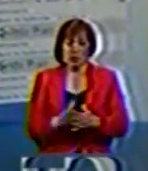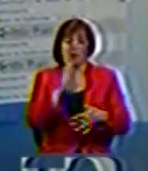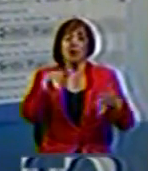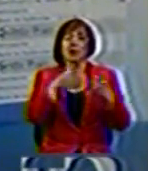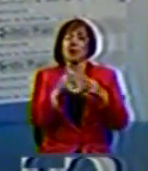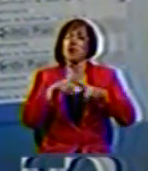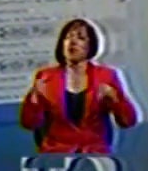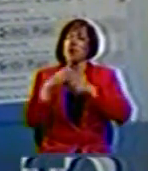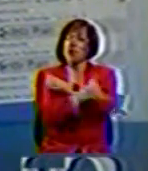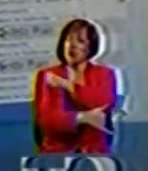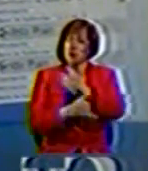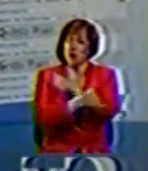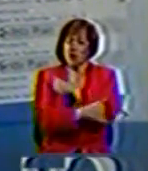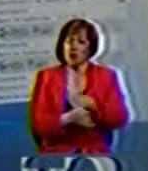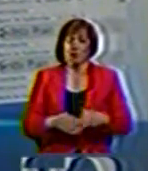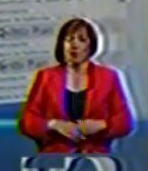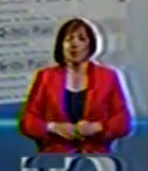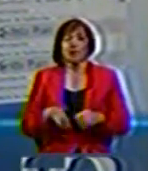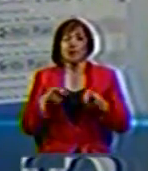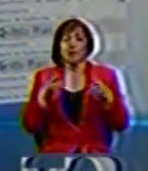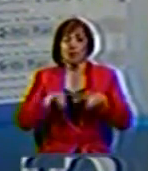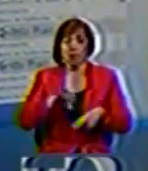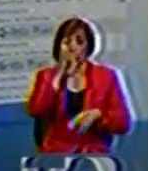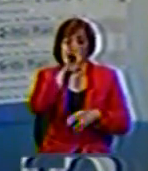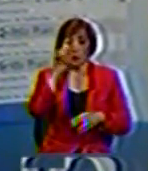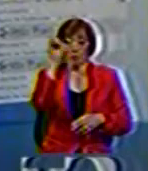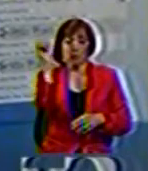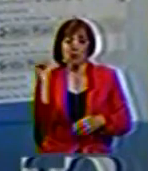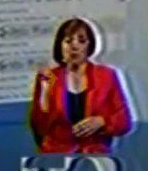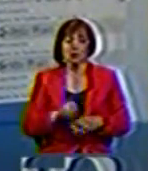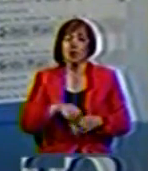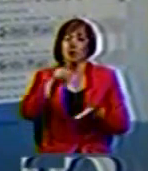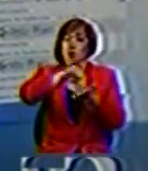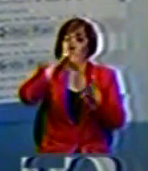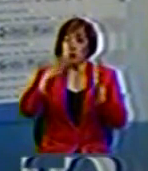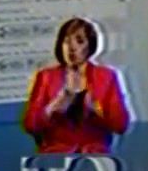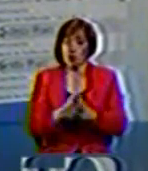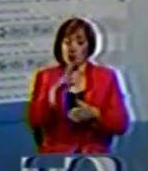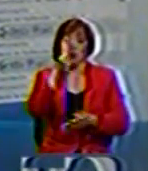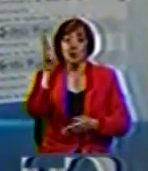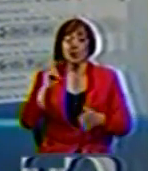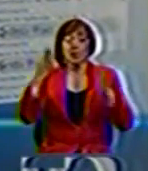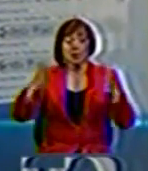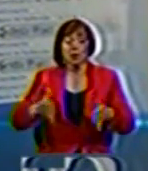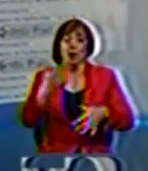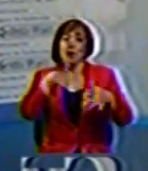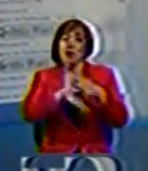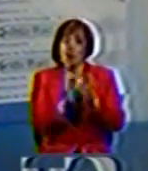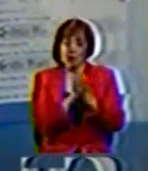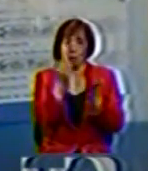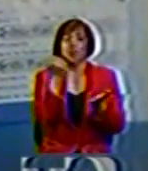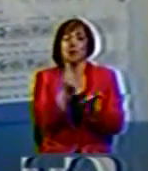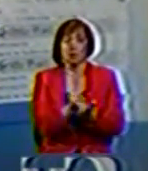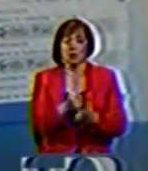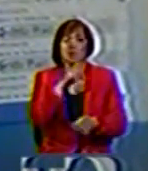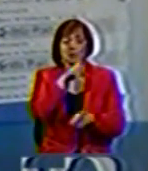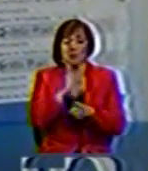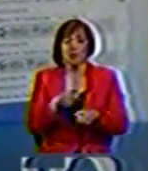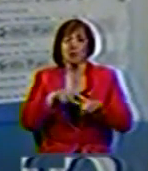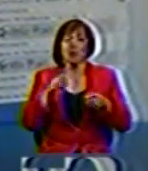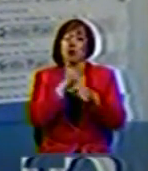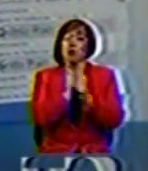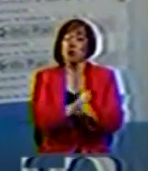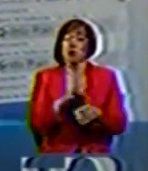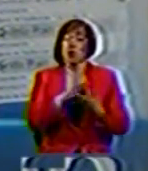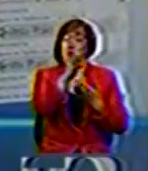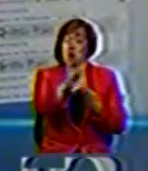países aledaños. Además, que cerca del 80% de los ciudadanos venezolanos que ingresan al país lo hacen con pasaporte. Sin embargo, la Defensoría del